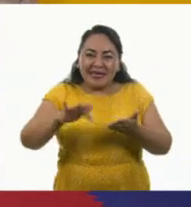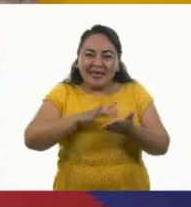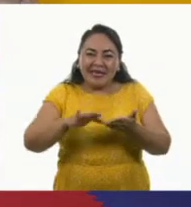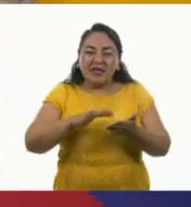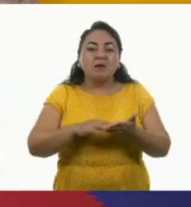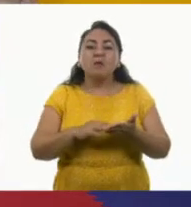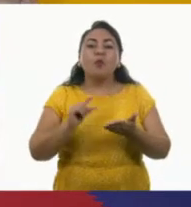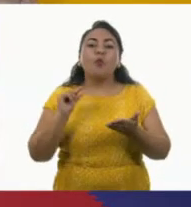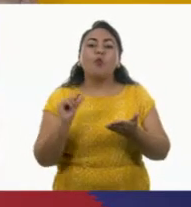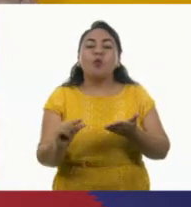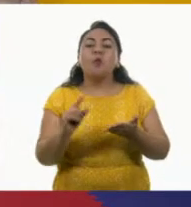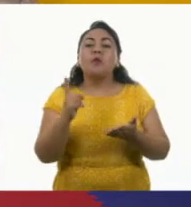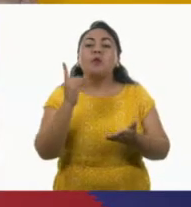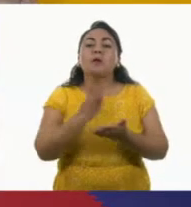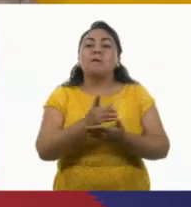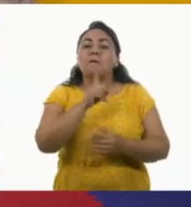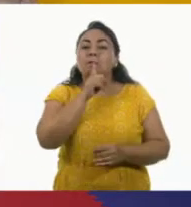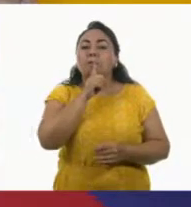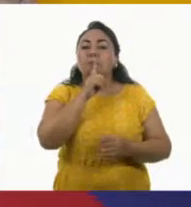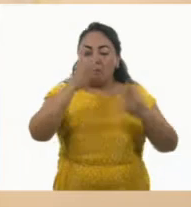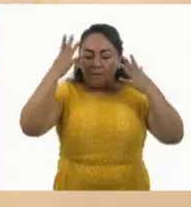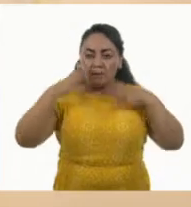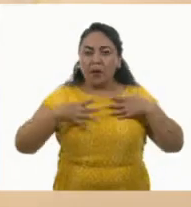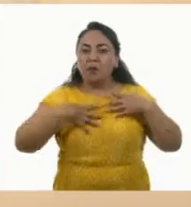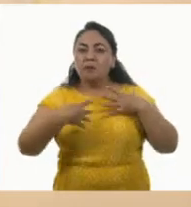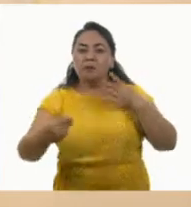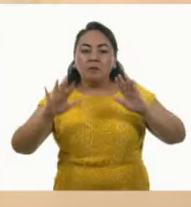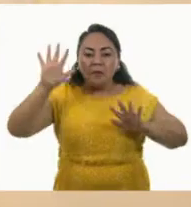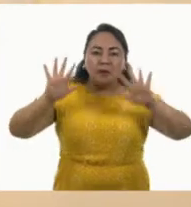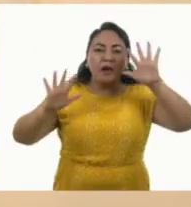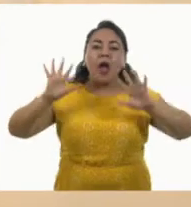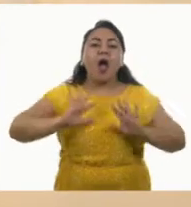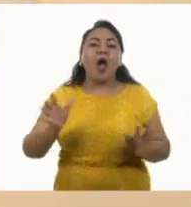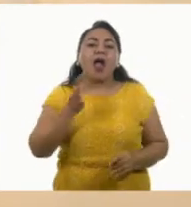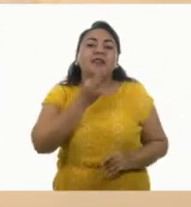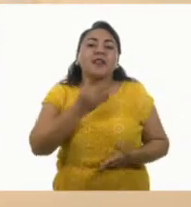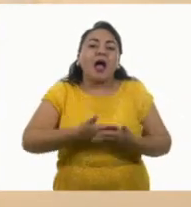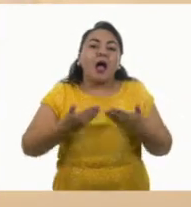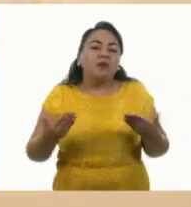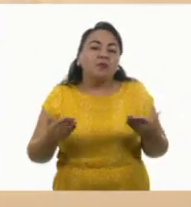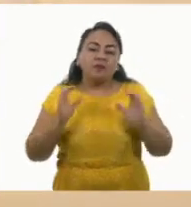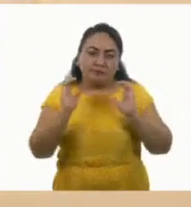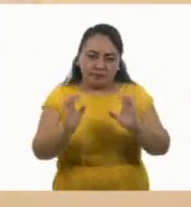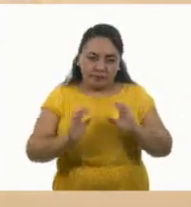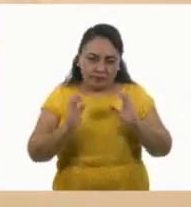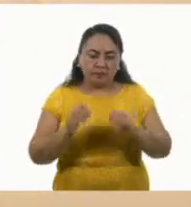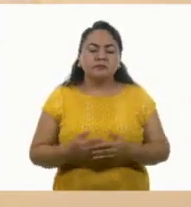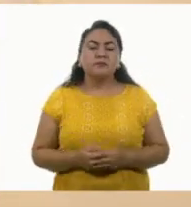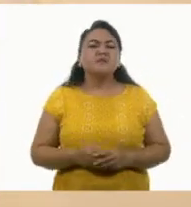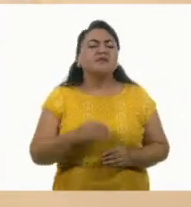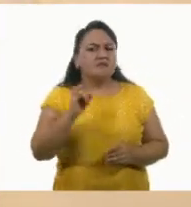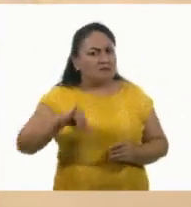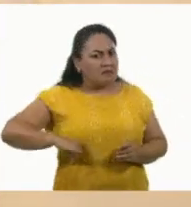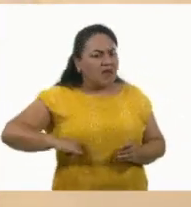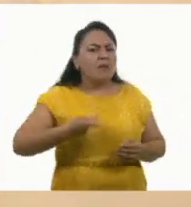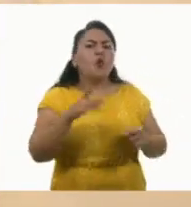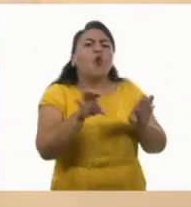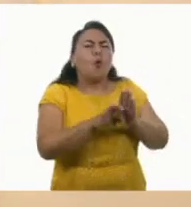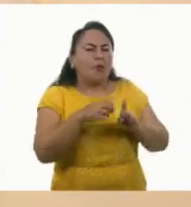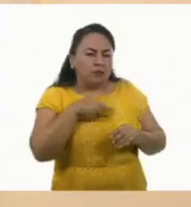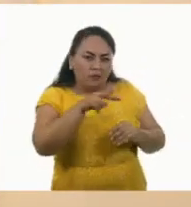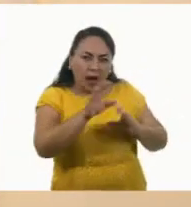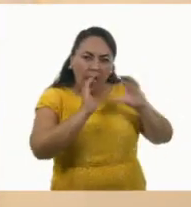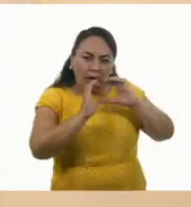que solo reproducen estéticas adultas. ¡Qué interesante, Lili! Pero, ¿cómo distinguir una canción creativa